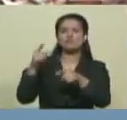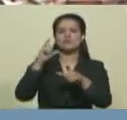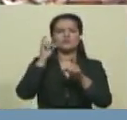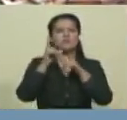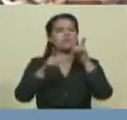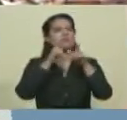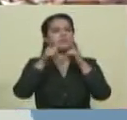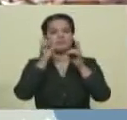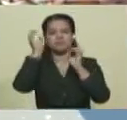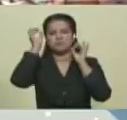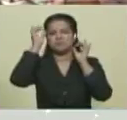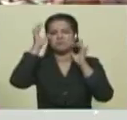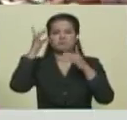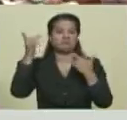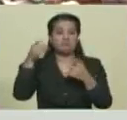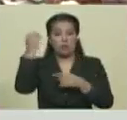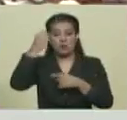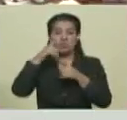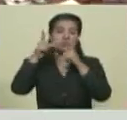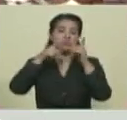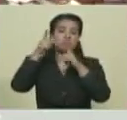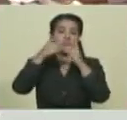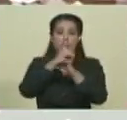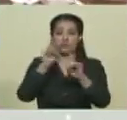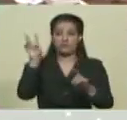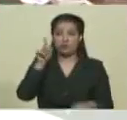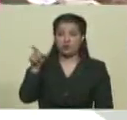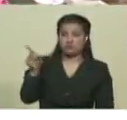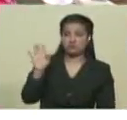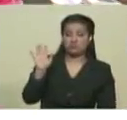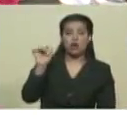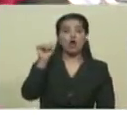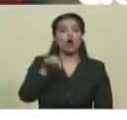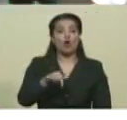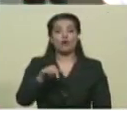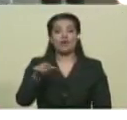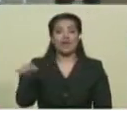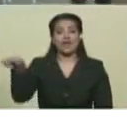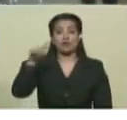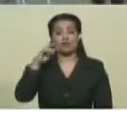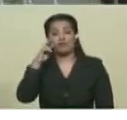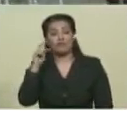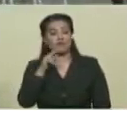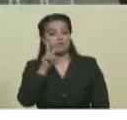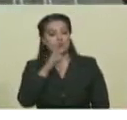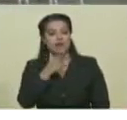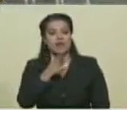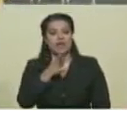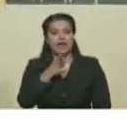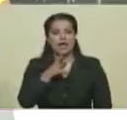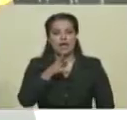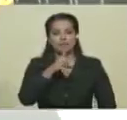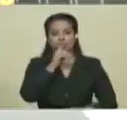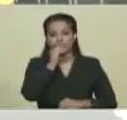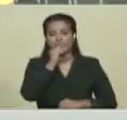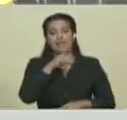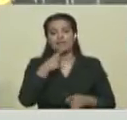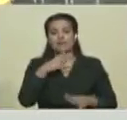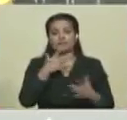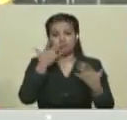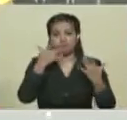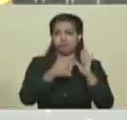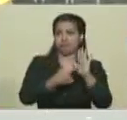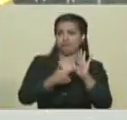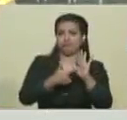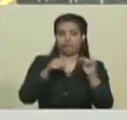han hablado mal de la democracia venezolana, hoy tienen que, quedan en evidencia al salir